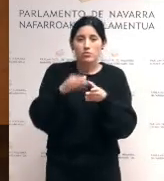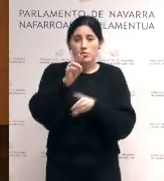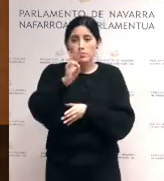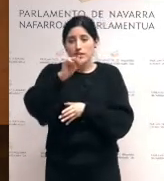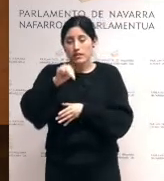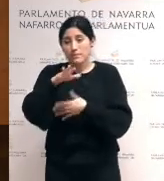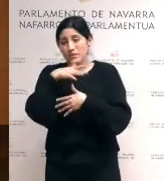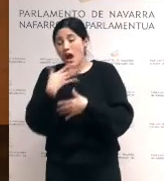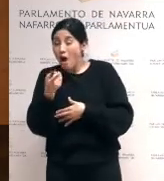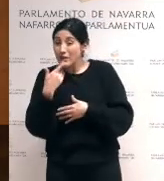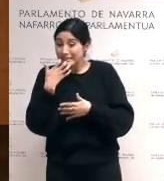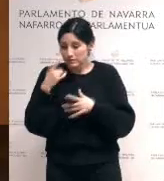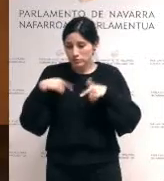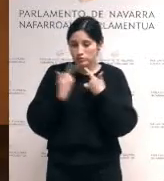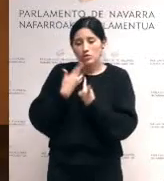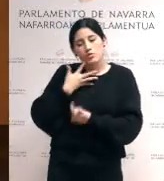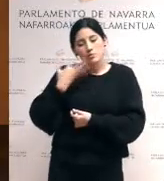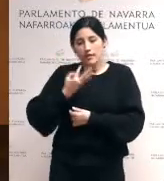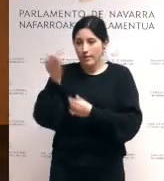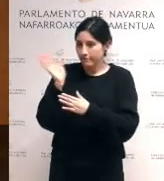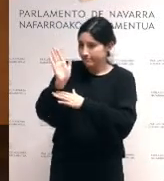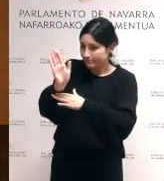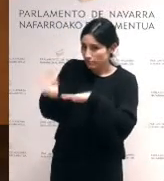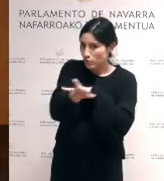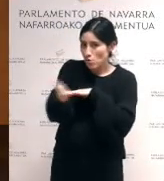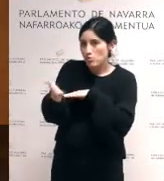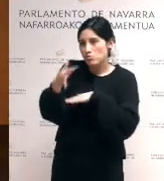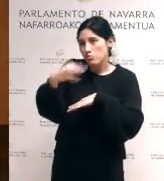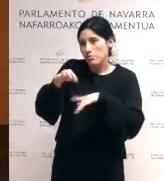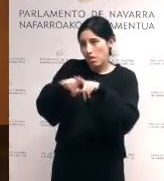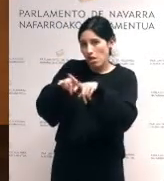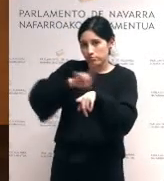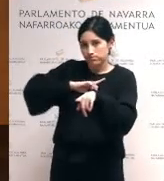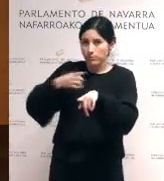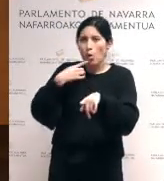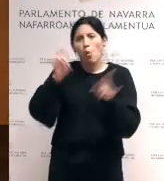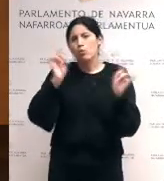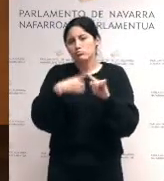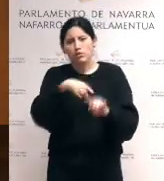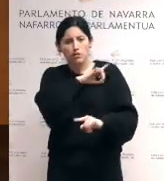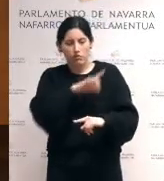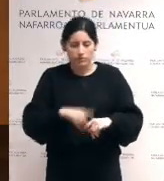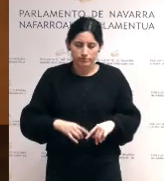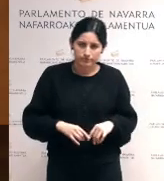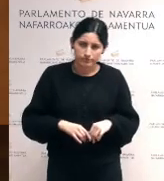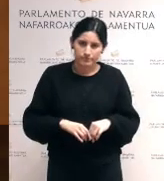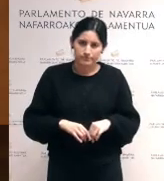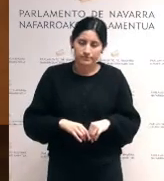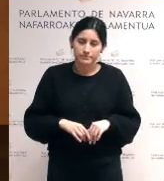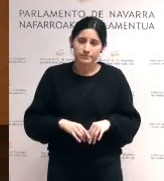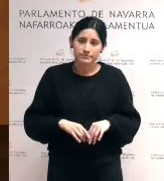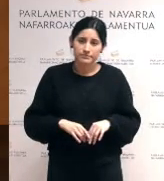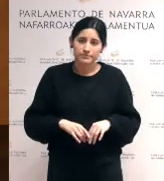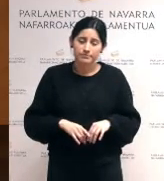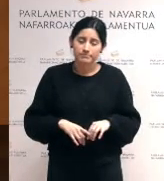a quienes la ponemos ante sus ojos, de alarmistas o directamente de extremistas. Otra excusa que suelen utilizar es que es preferible conocer